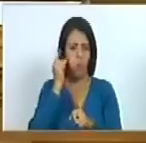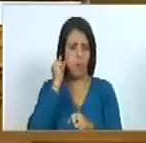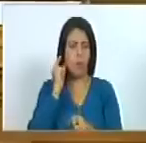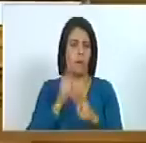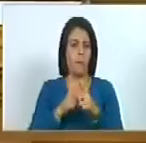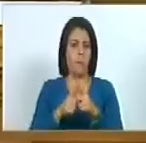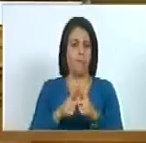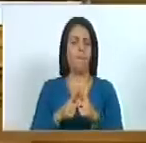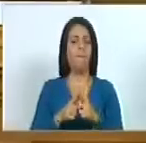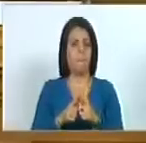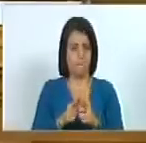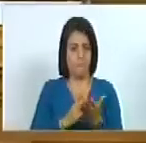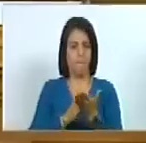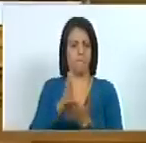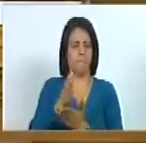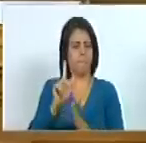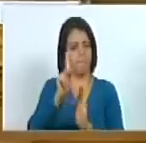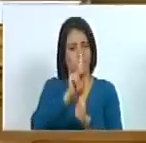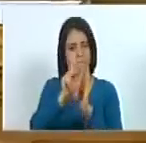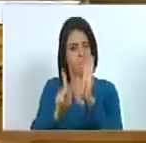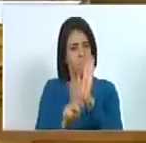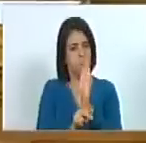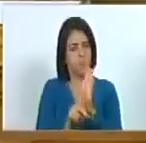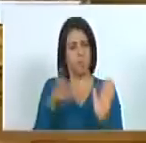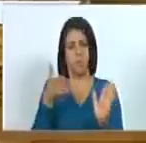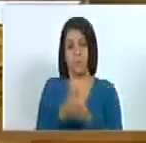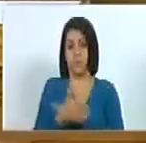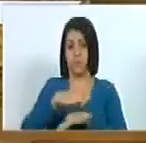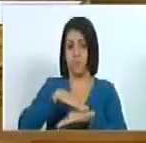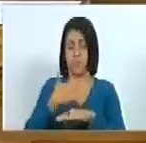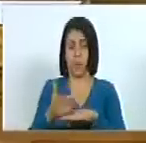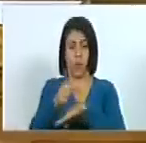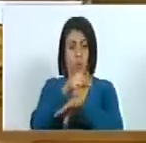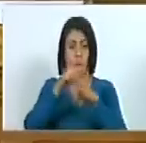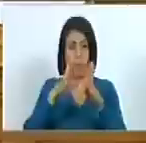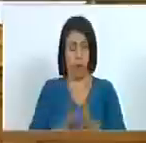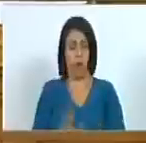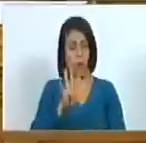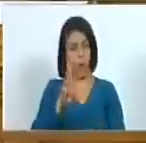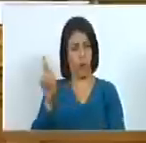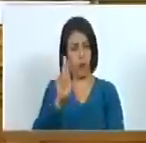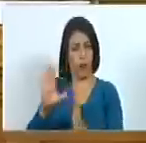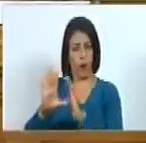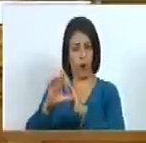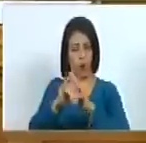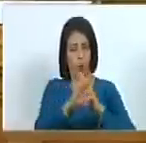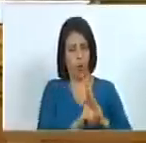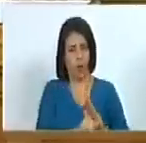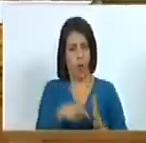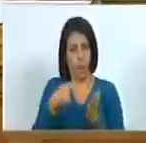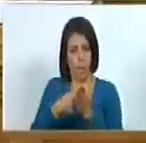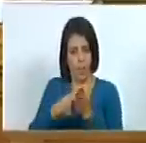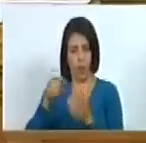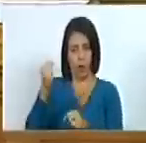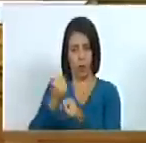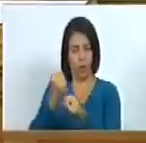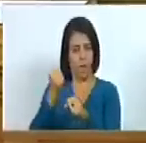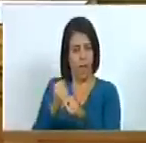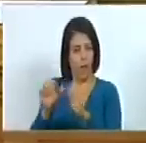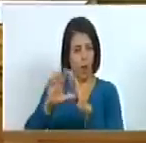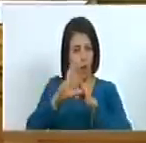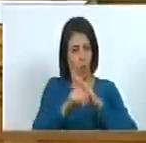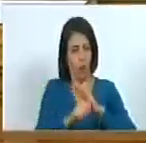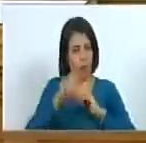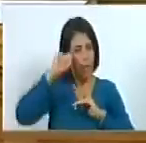por la vía de la devaluación, que era la vía principal a través del cual los gobiernos de la Cuarta República le robaban el salario a los trabajadores.